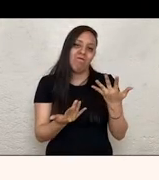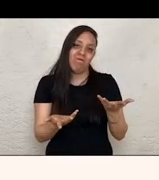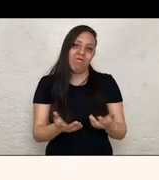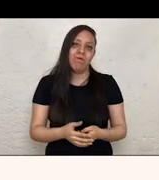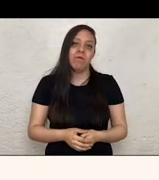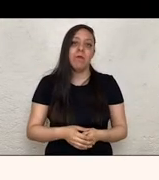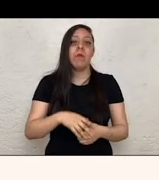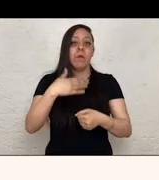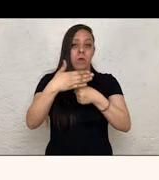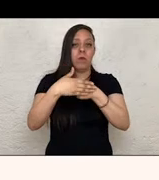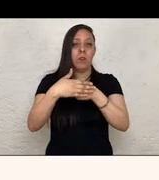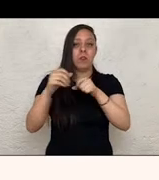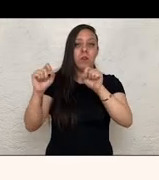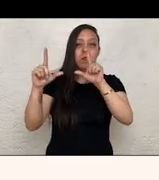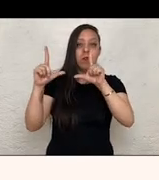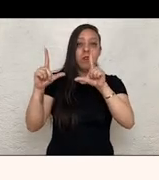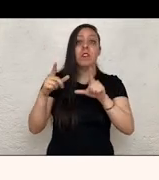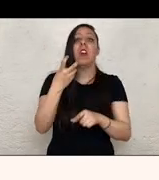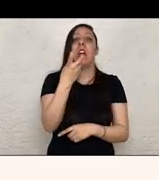Pero tenemos